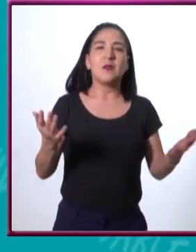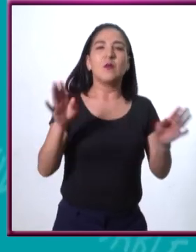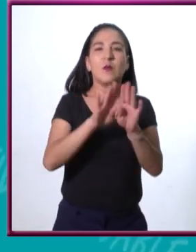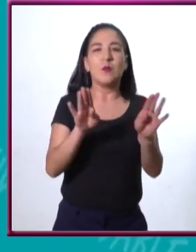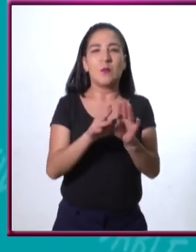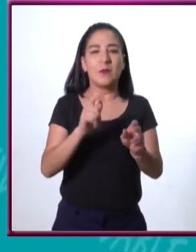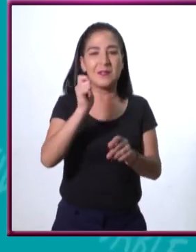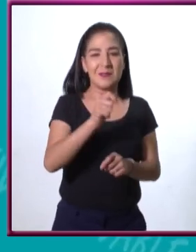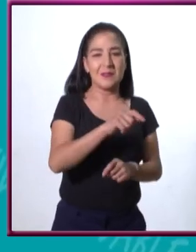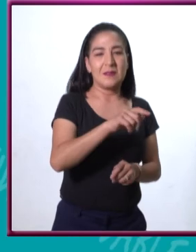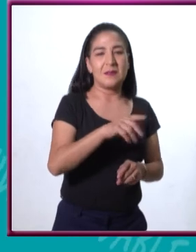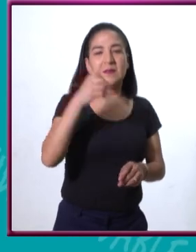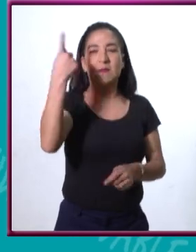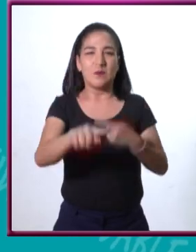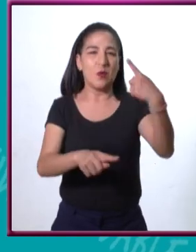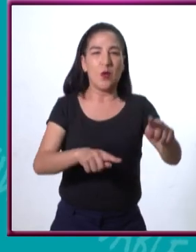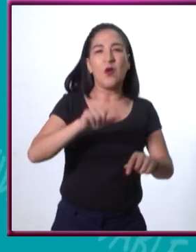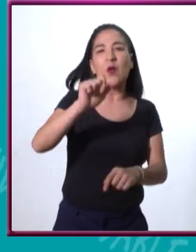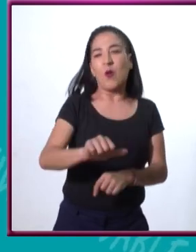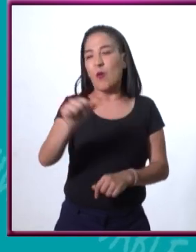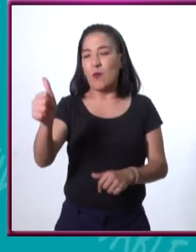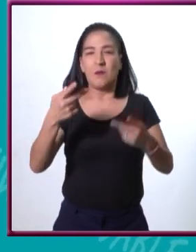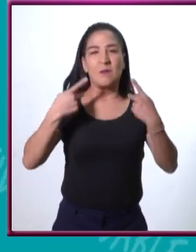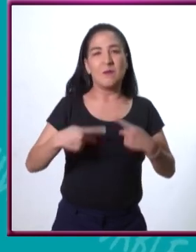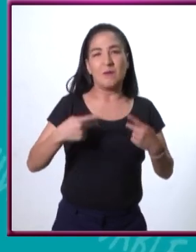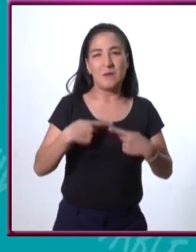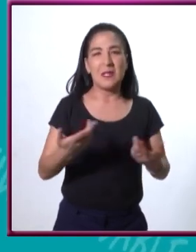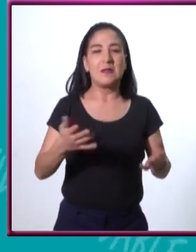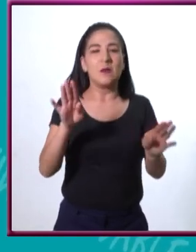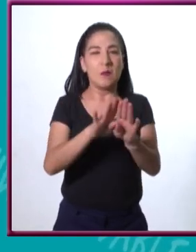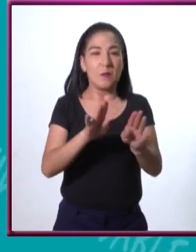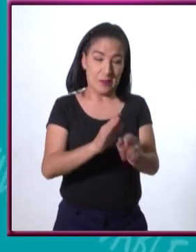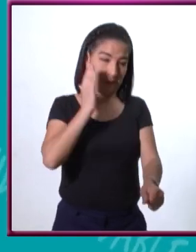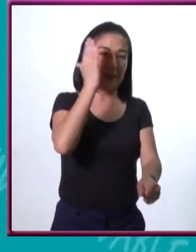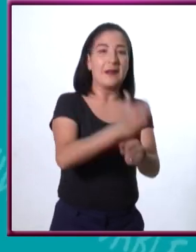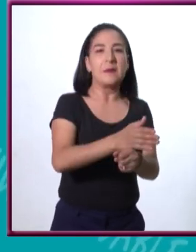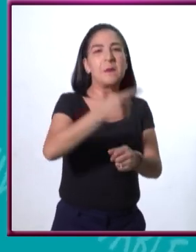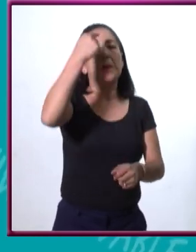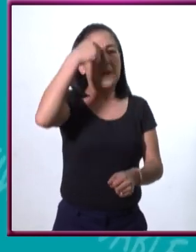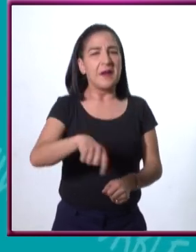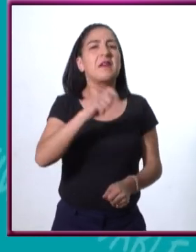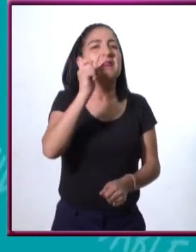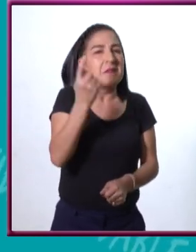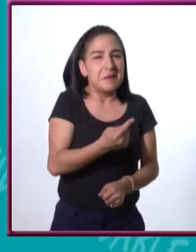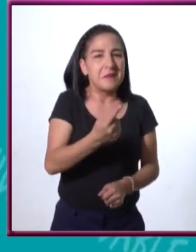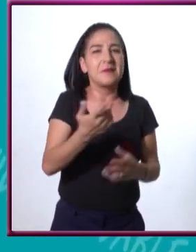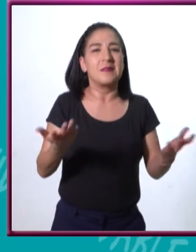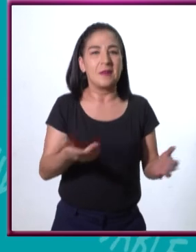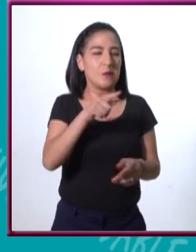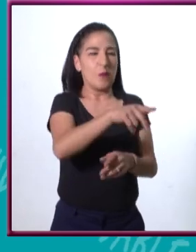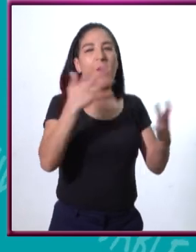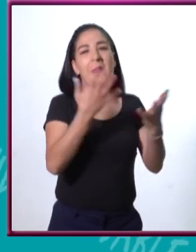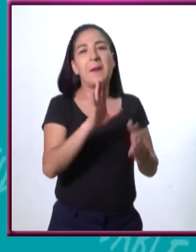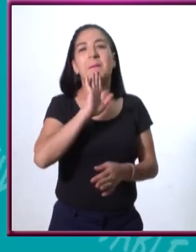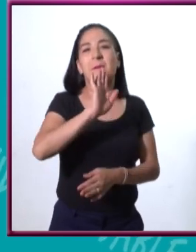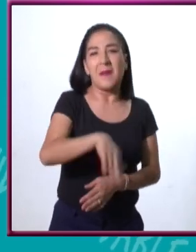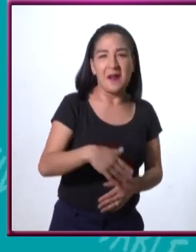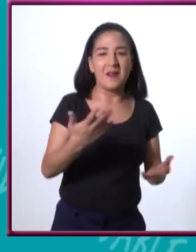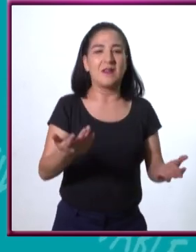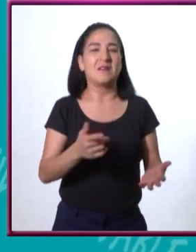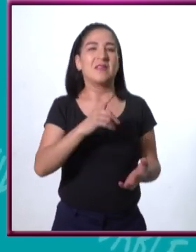de impartir por otra persona el correctivo para que quien ha cometido una